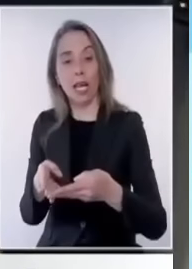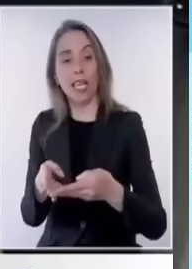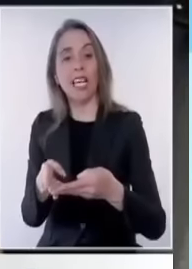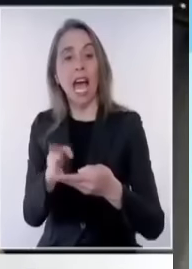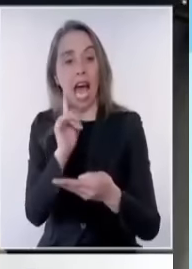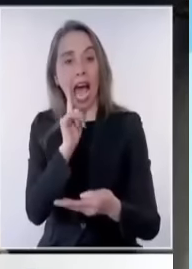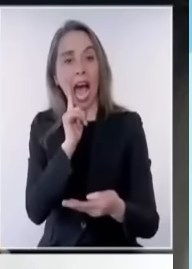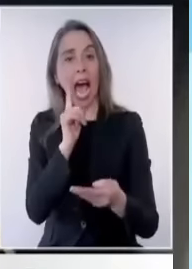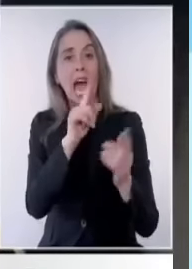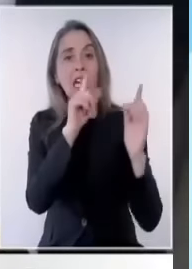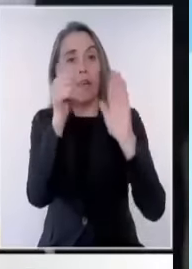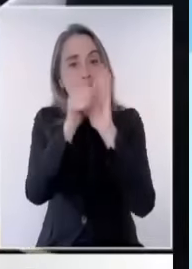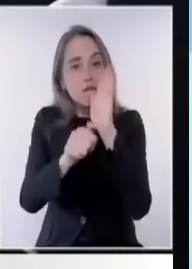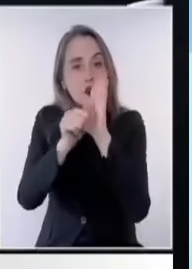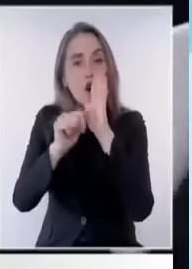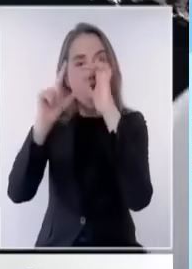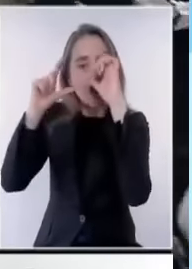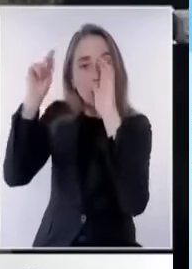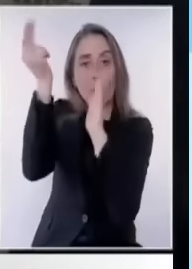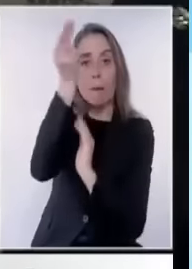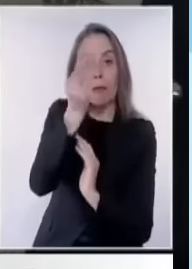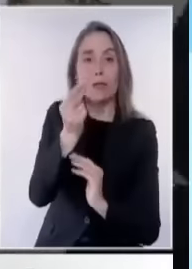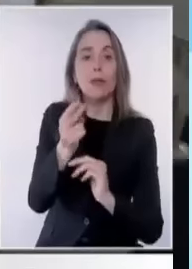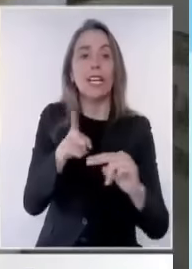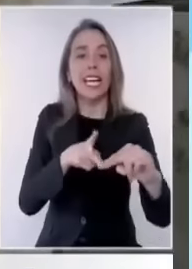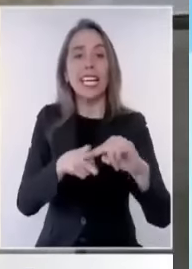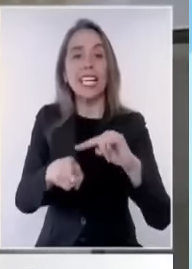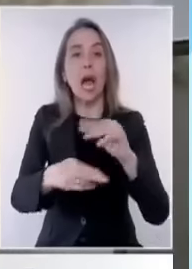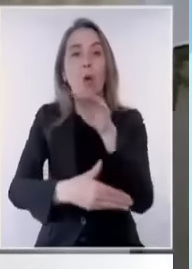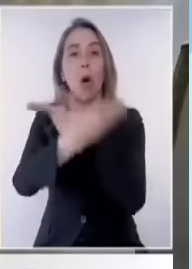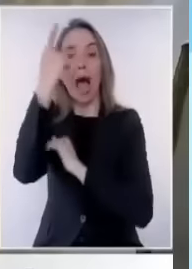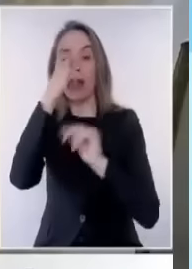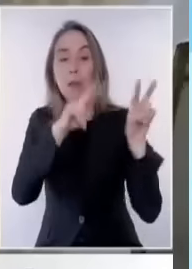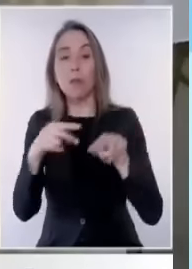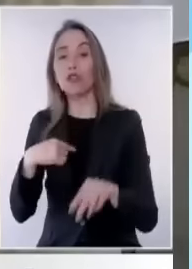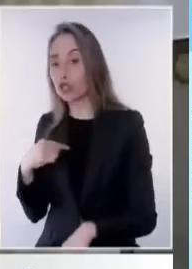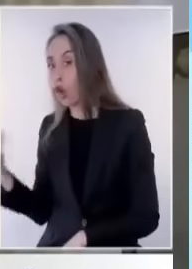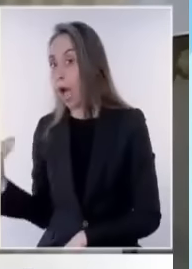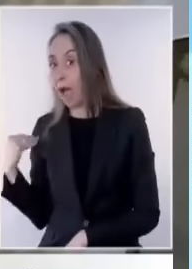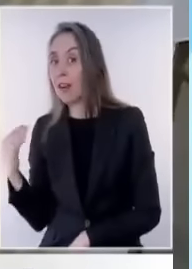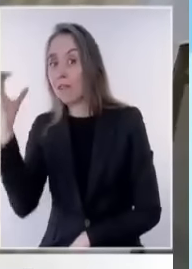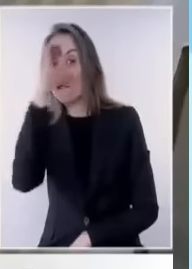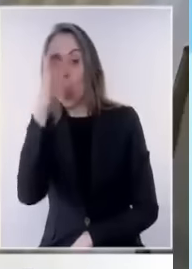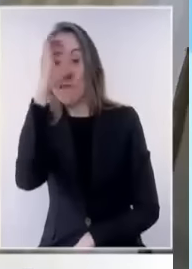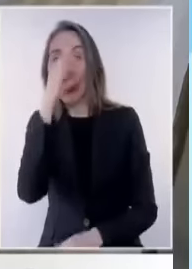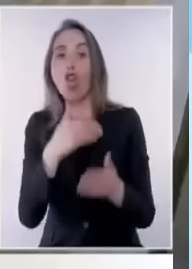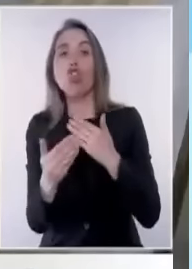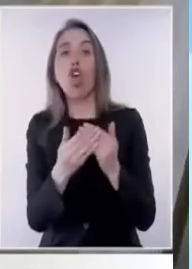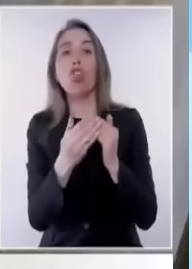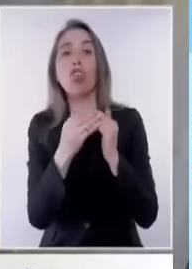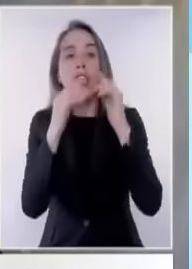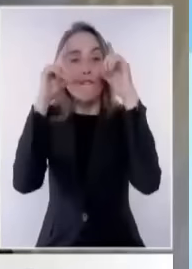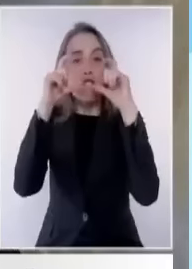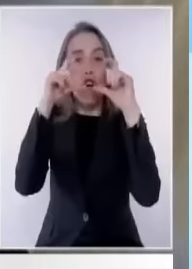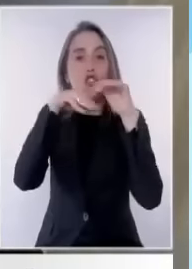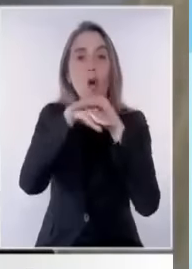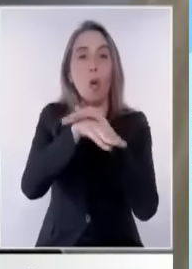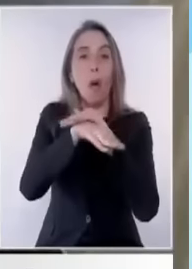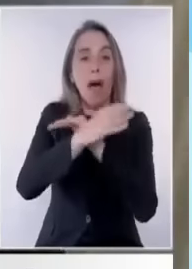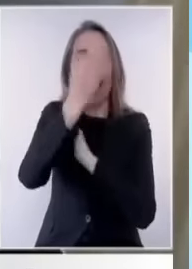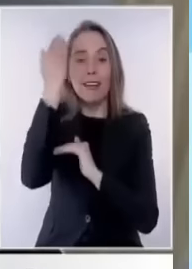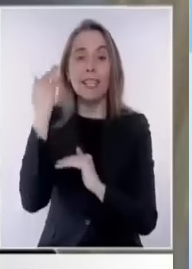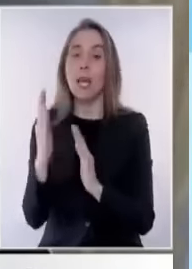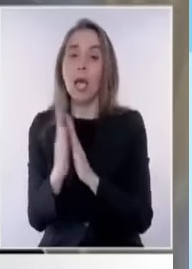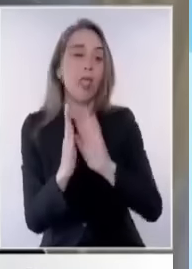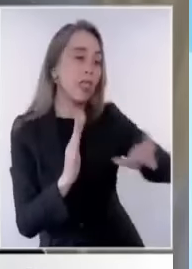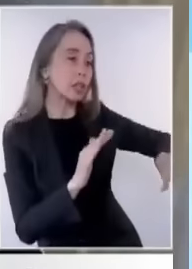Y hay imágenes de ese de la inauguración del monumento, sí. ¿No? Voy a buscar, presidente, a ver si me mandan una foto. Y aquí está, por eso que aquí